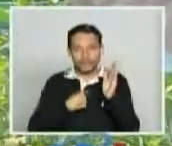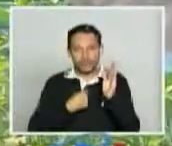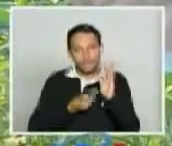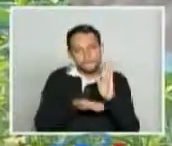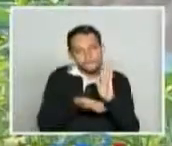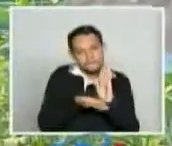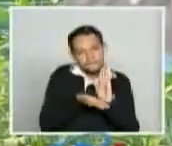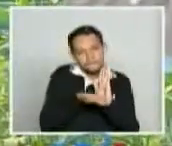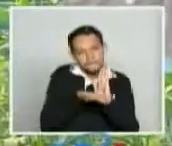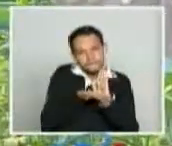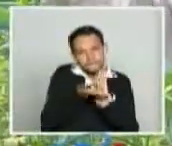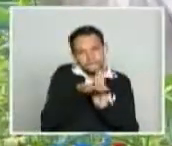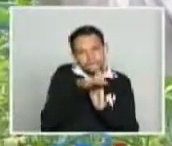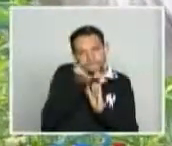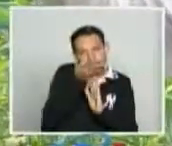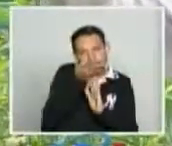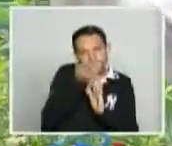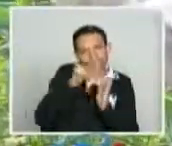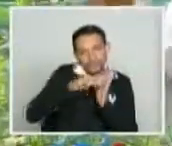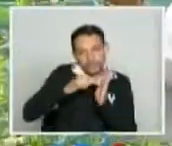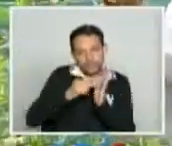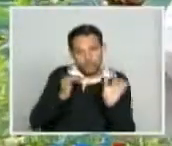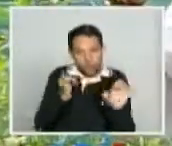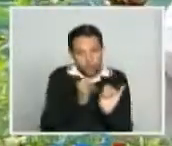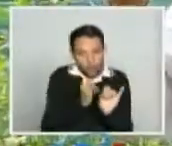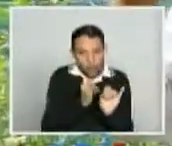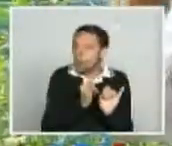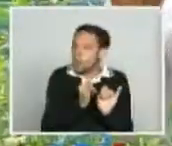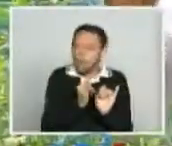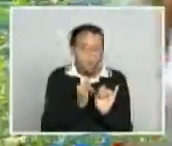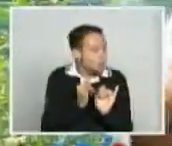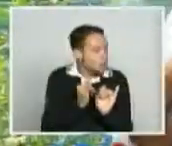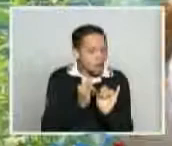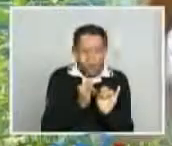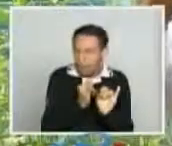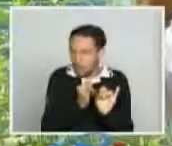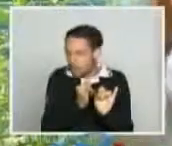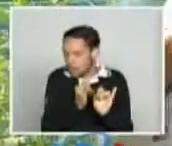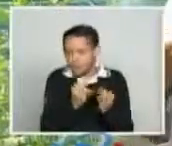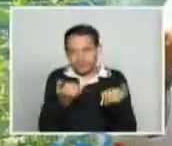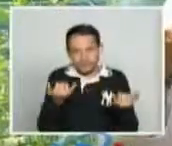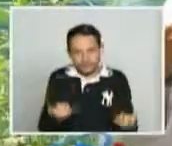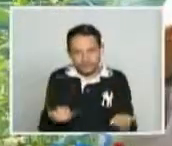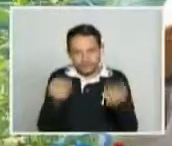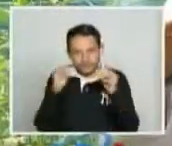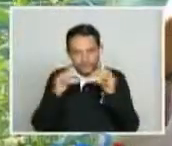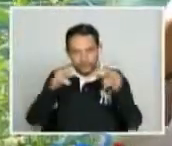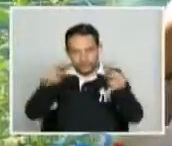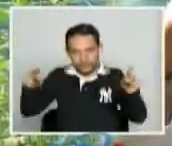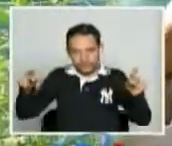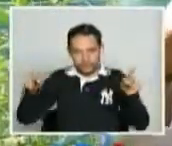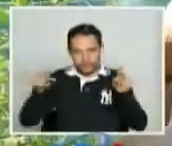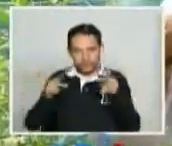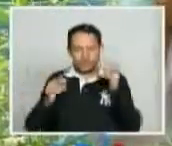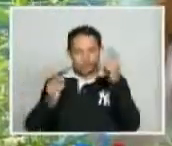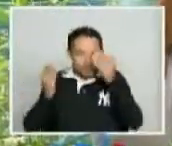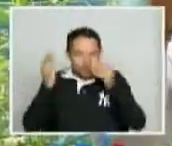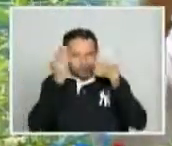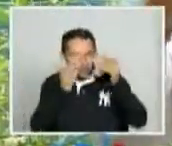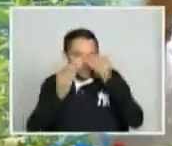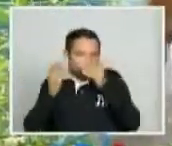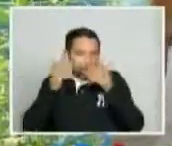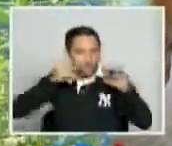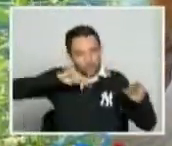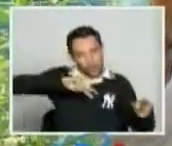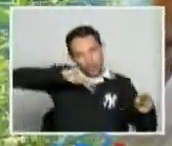elevadas, uno pensaría que es hipertiroidismo. No. Digamos que acá el laboratorio hay que interpretarlo al